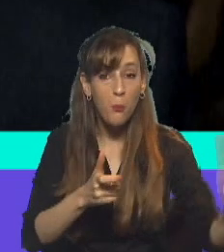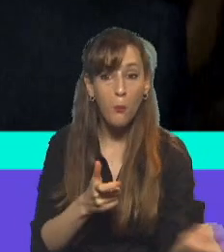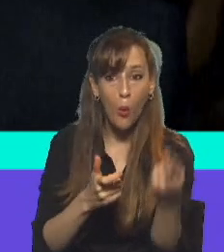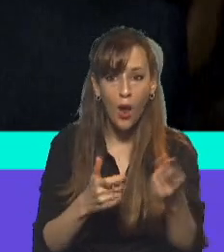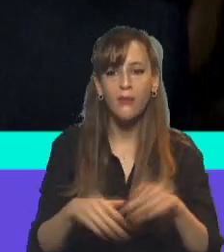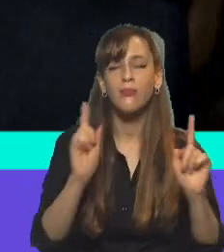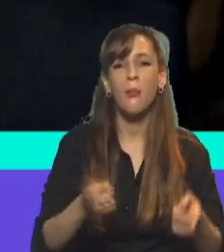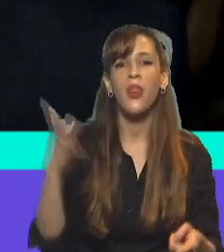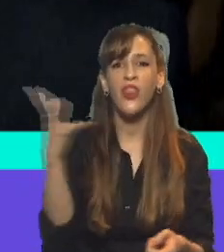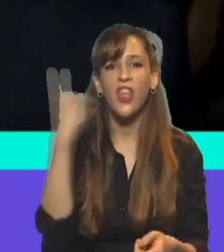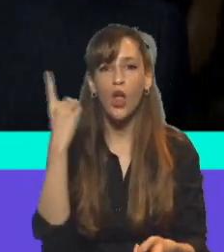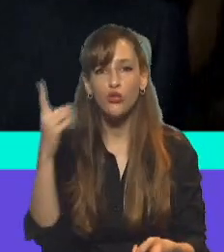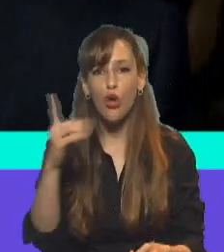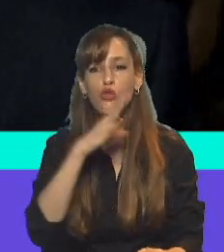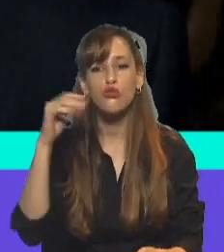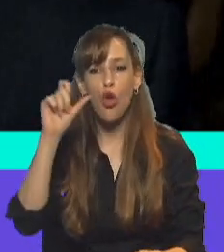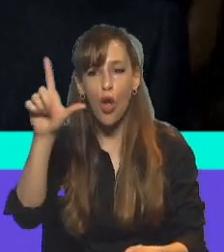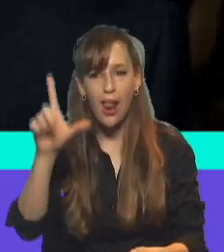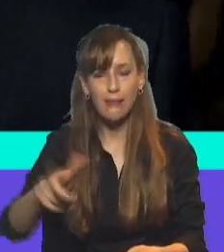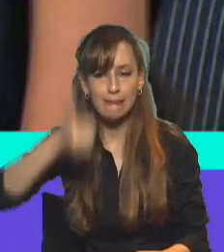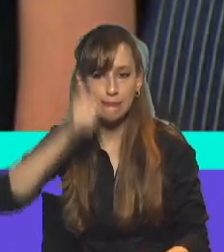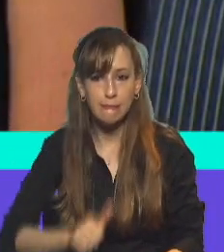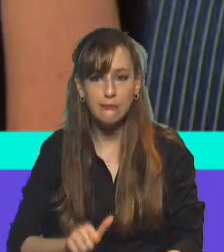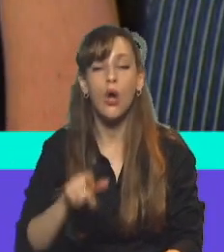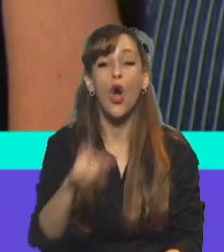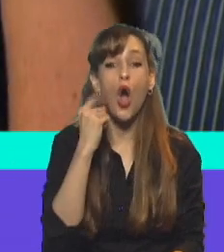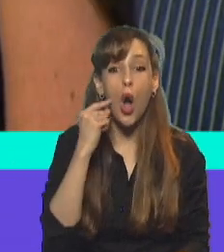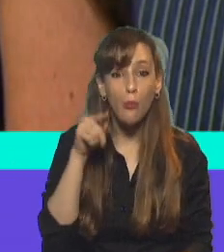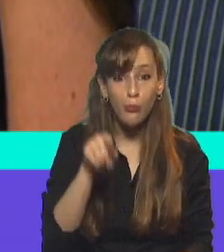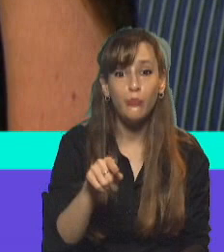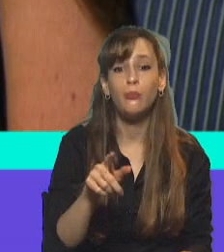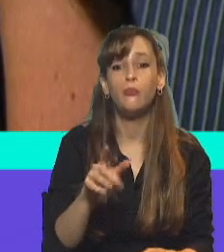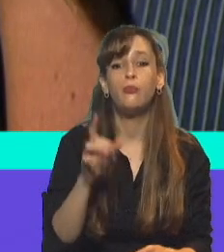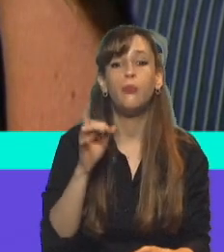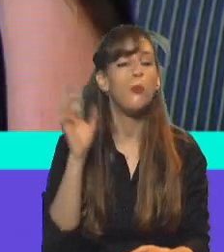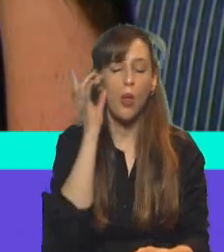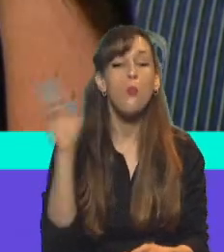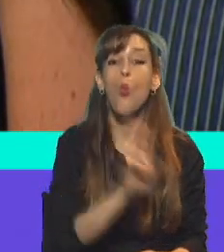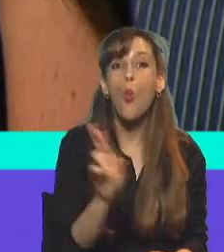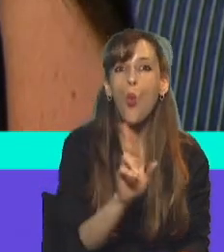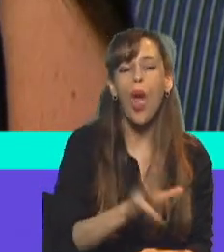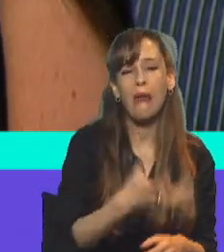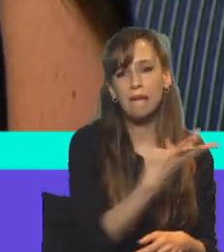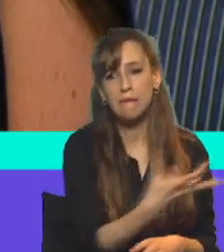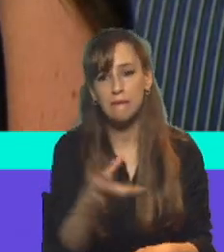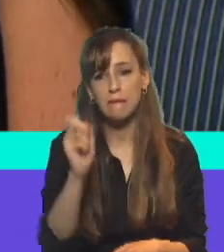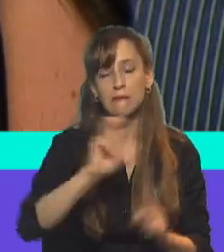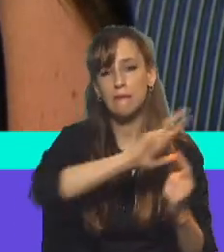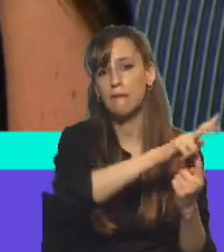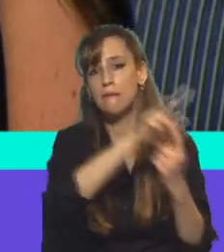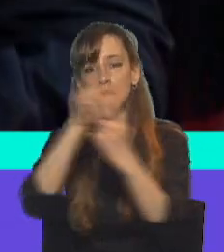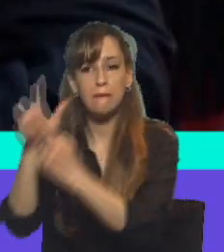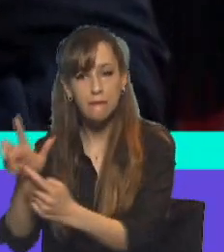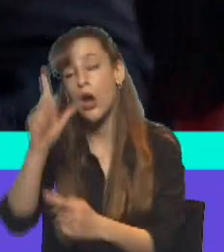al director Joel Souza. Hutchins fue transportada vía helicóptero al hospital de la Universidad de Nuevo